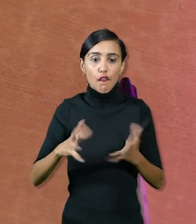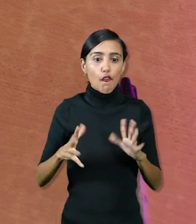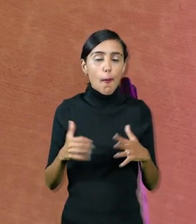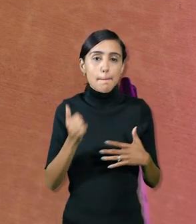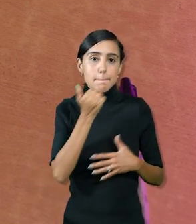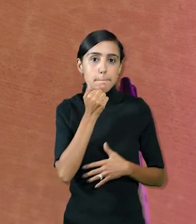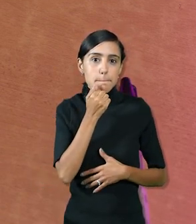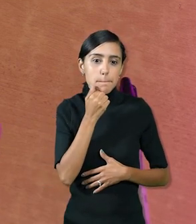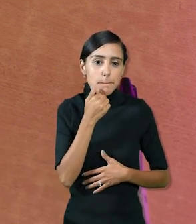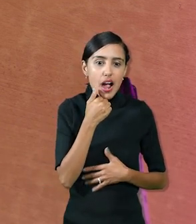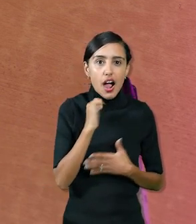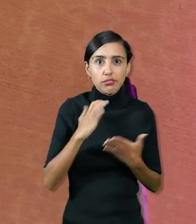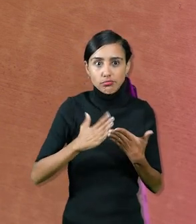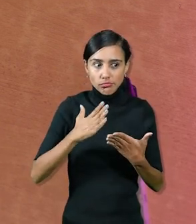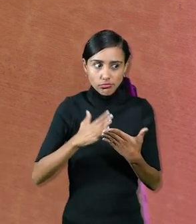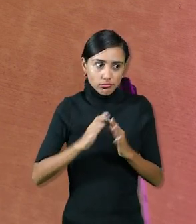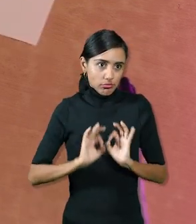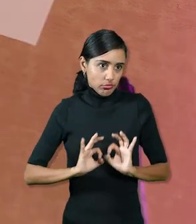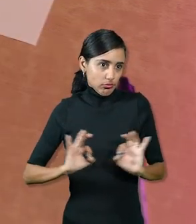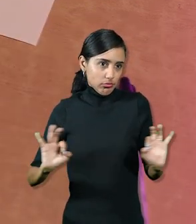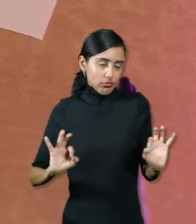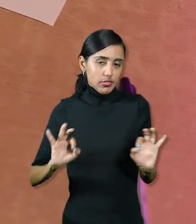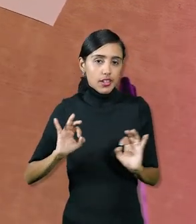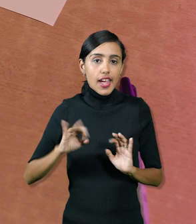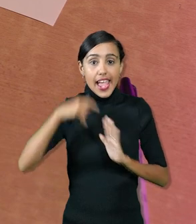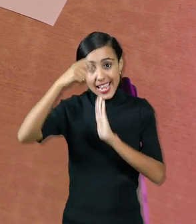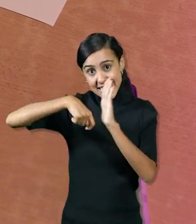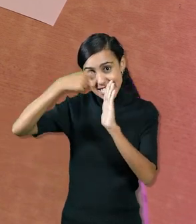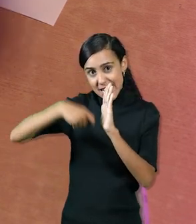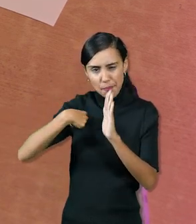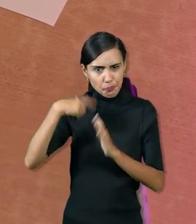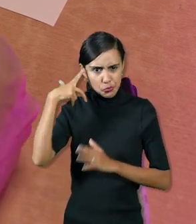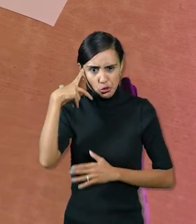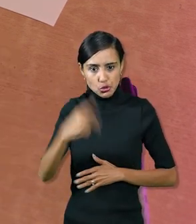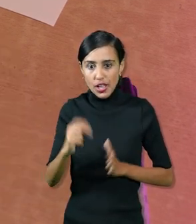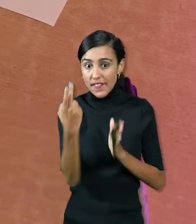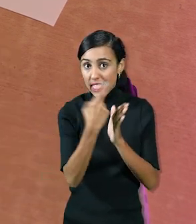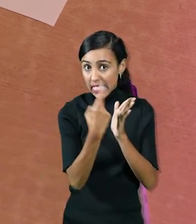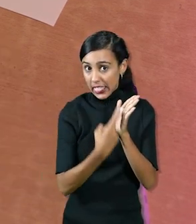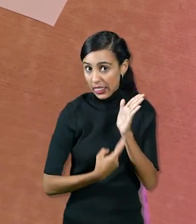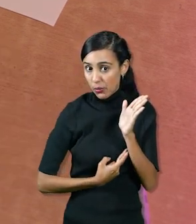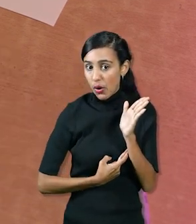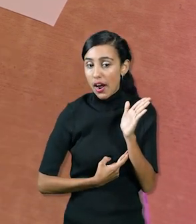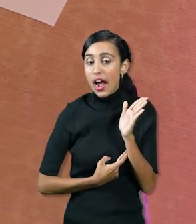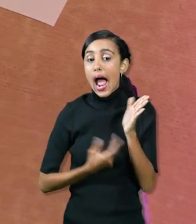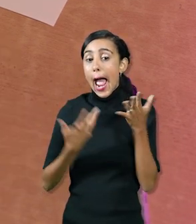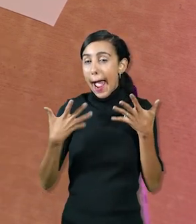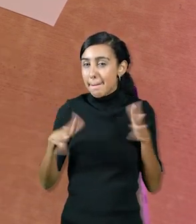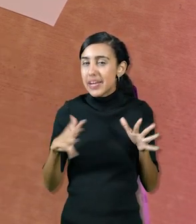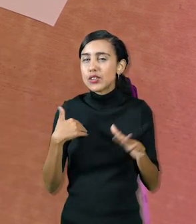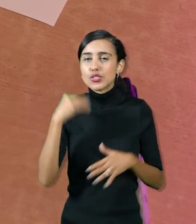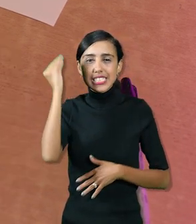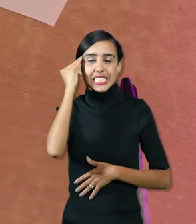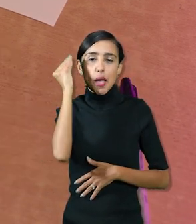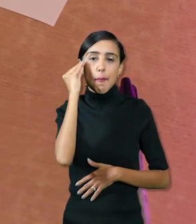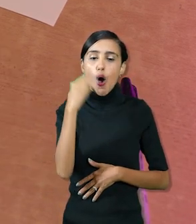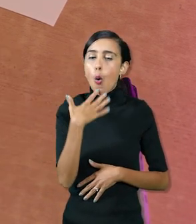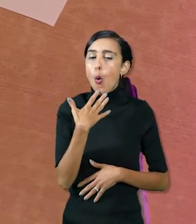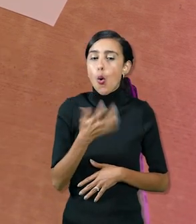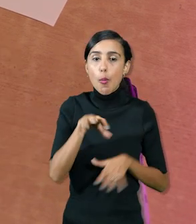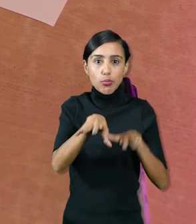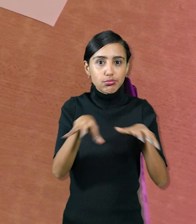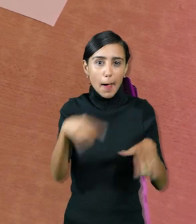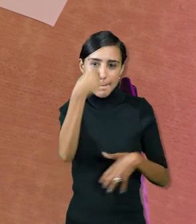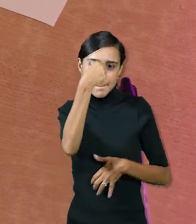más académica, por así decirlo, en el cine, ¿no? Si no saben dibujar, por lo menos sepan cómo ubicar